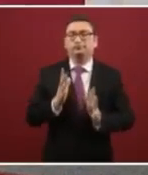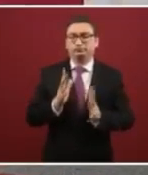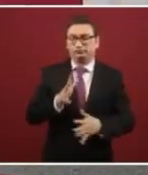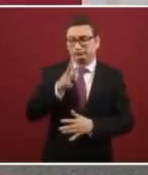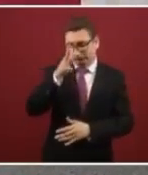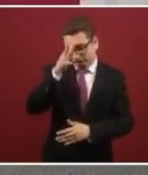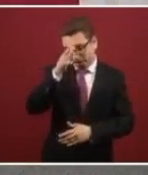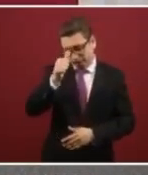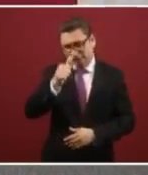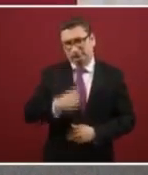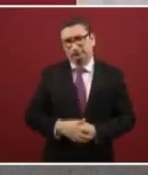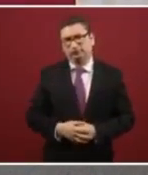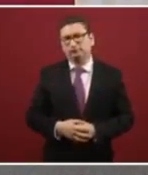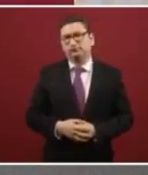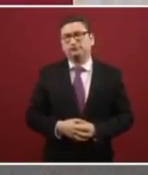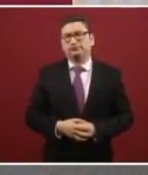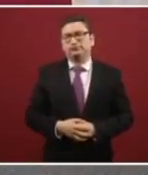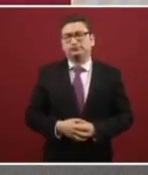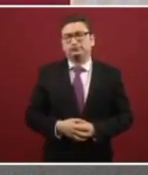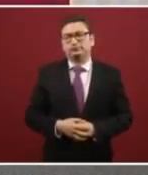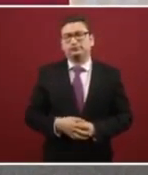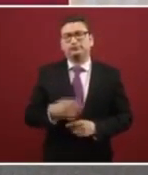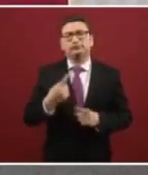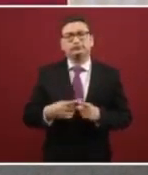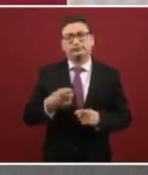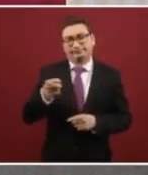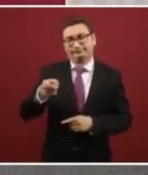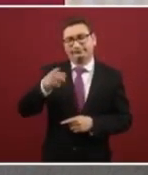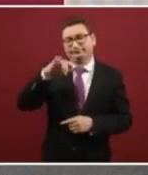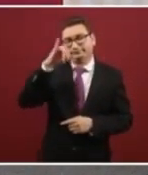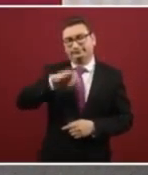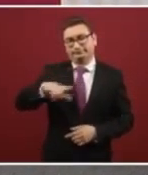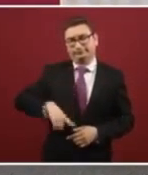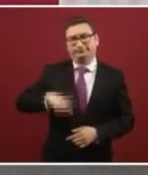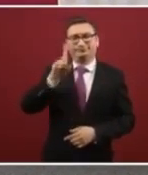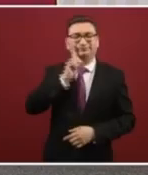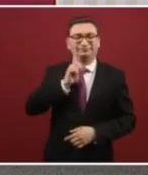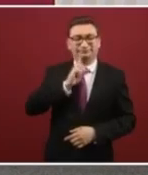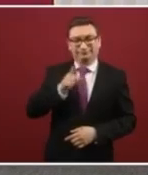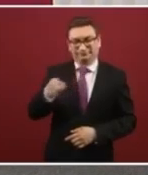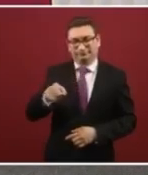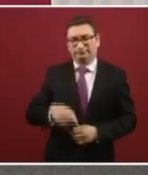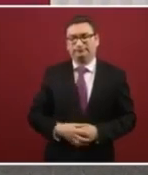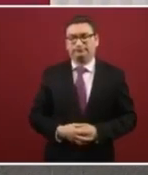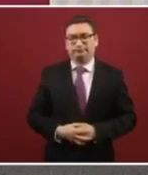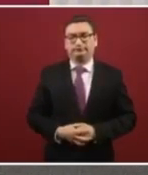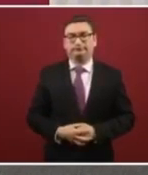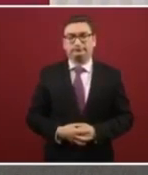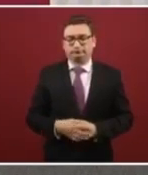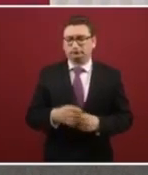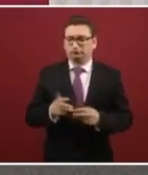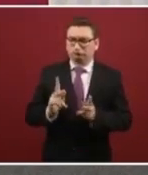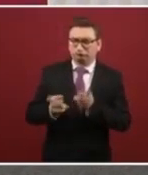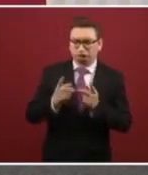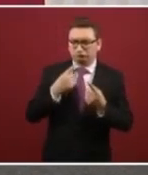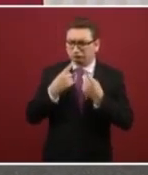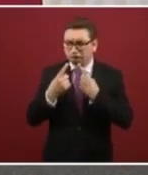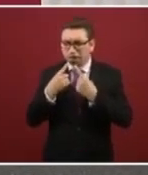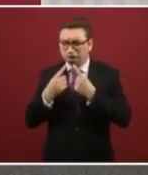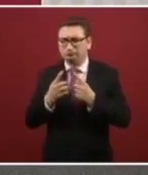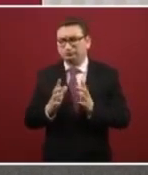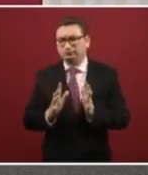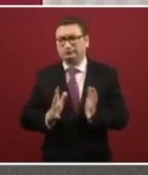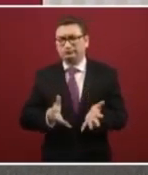reconoció que hay una crisis de inseguridad en la ciudad de méxico misma que sostuvo empezó el año pasado y fue producto del